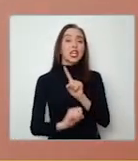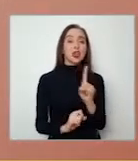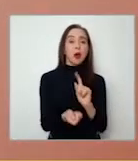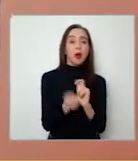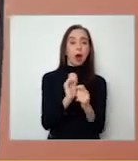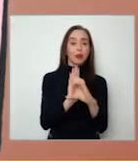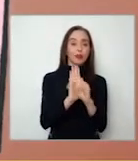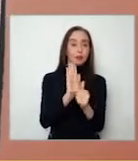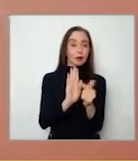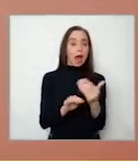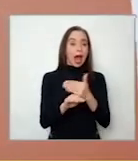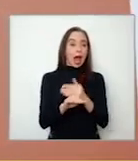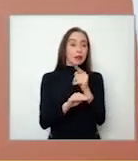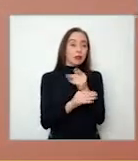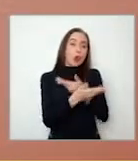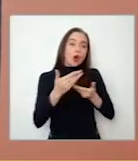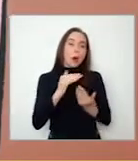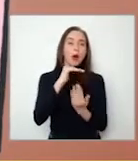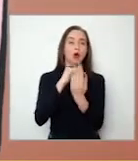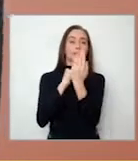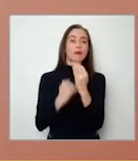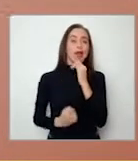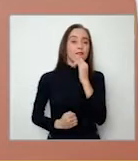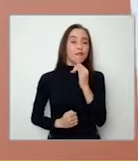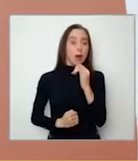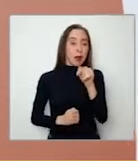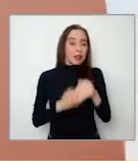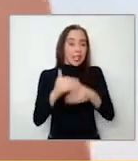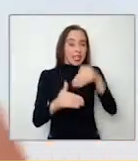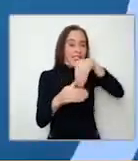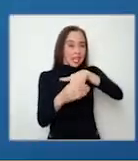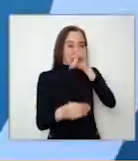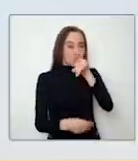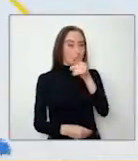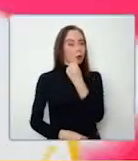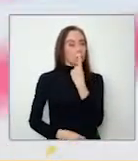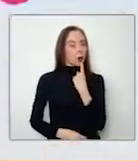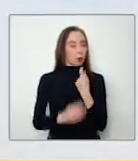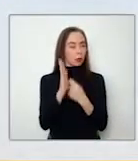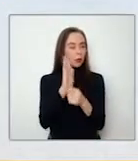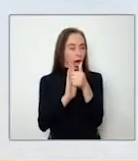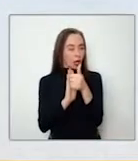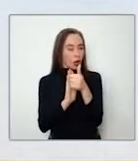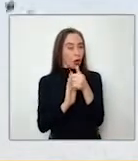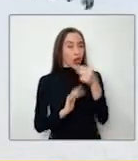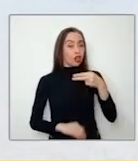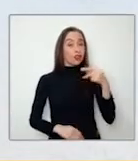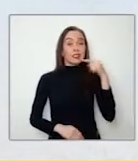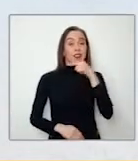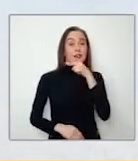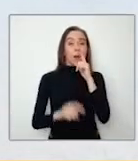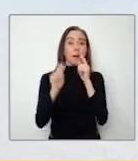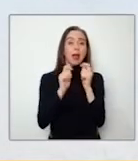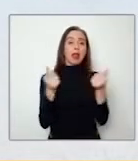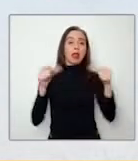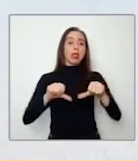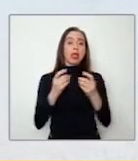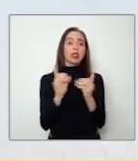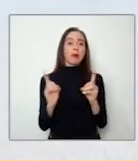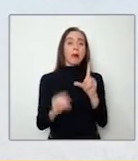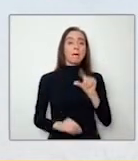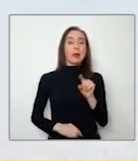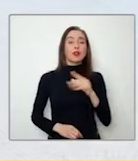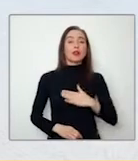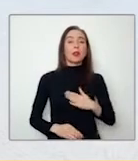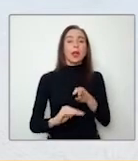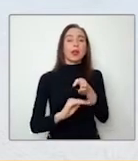En este plebiscito constitucional, antes de compartir información sobre el proceso electoral, pregúntate, ¿es correcta? Las noticias falsas son un peligro para